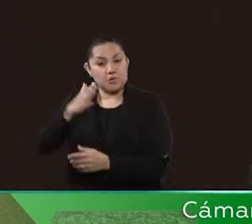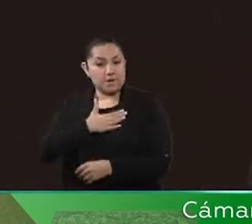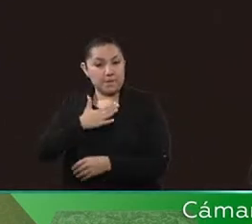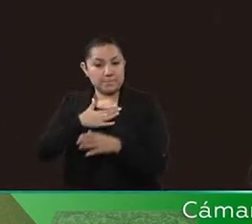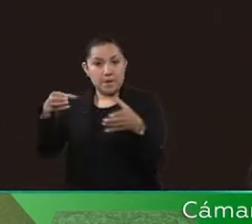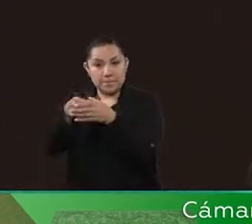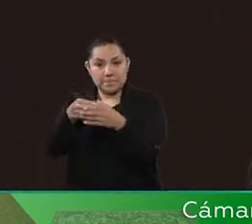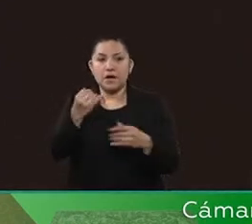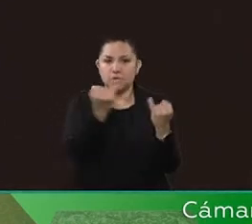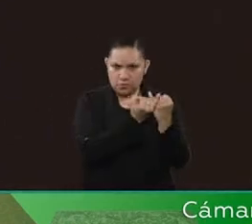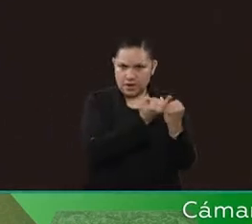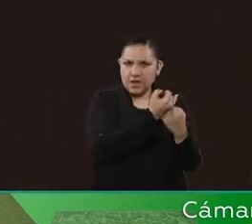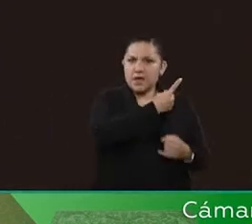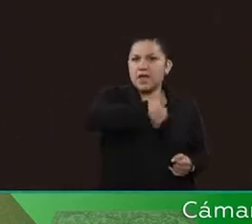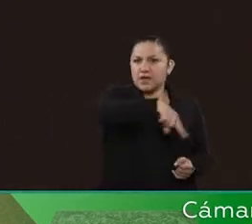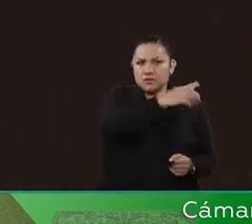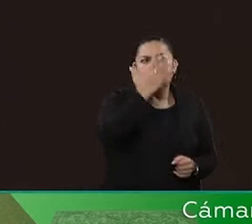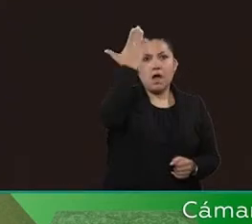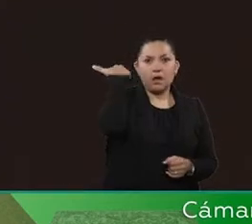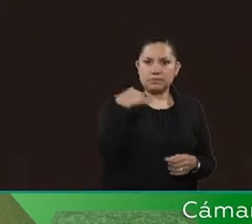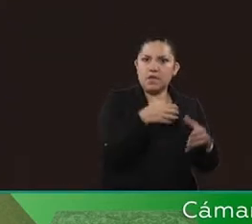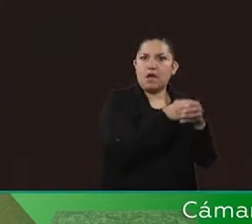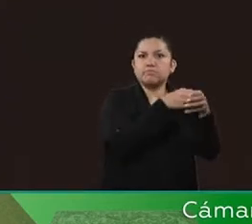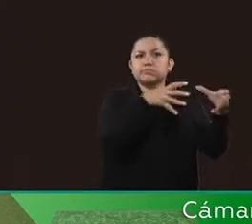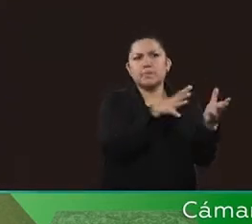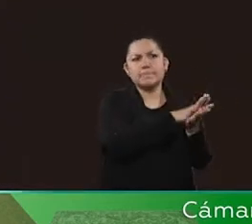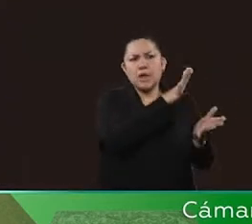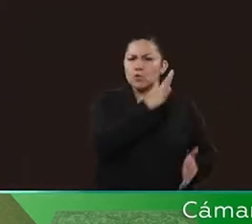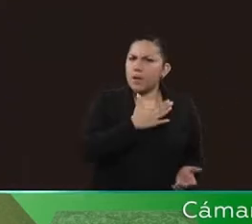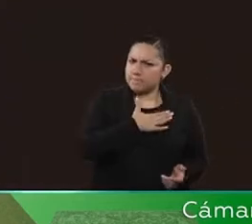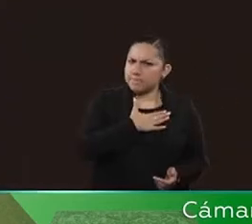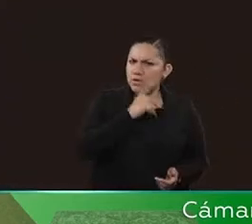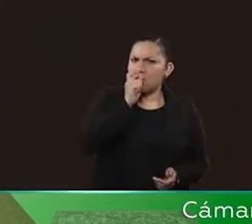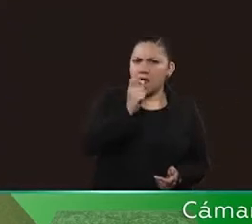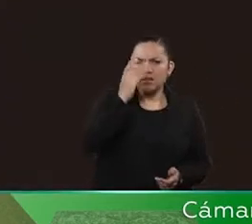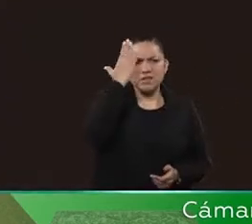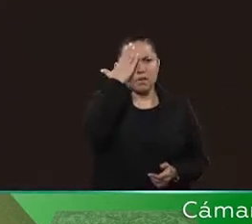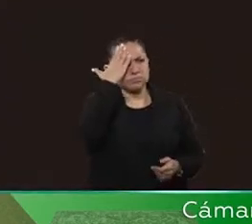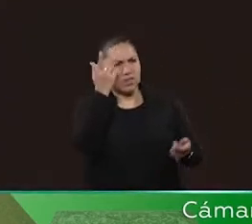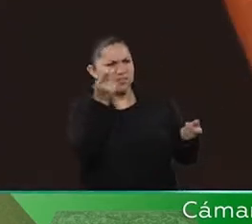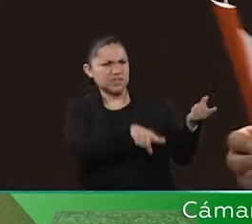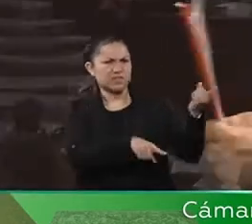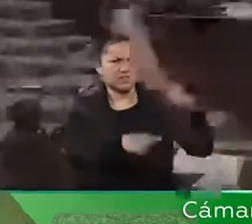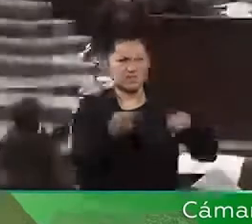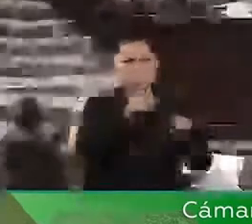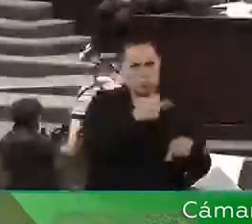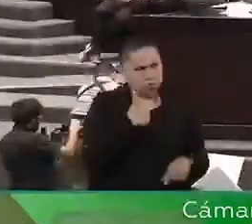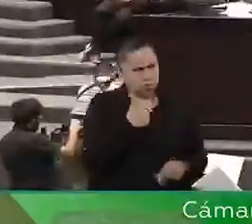ellos tampoco se consideraban una dictadura. Eso es todo, presidente.